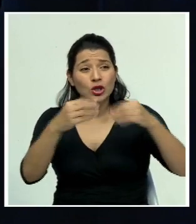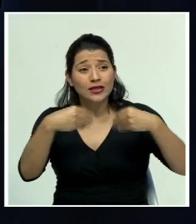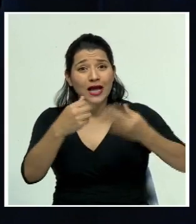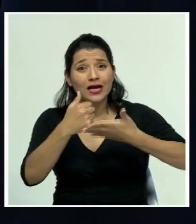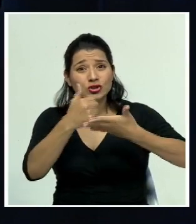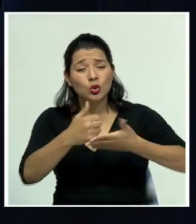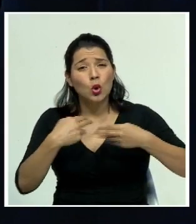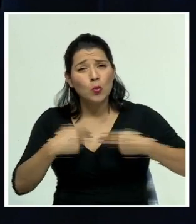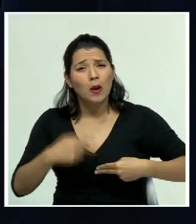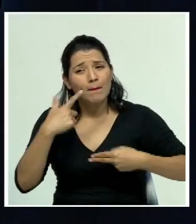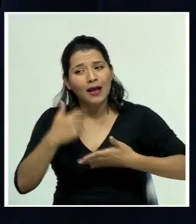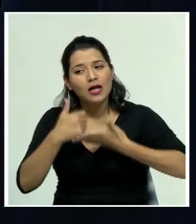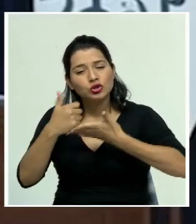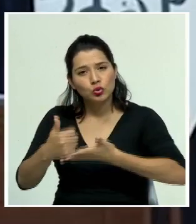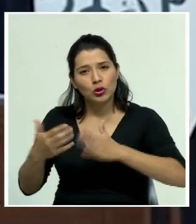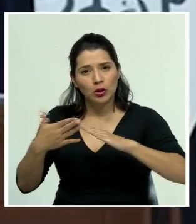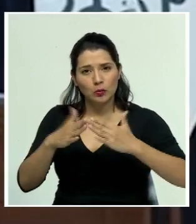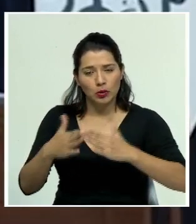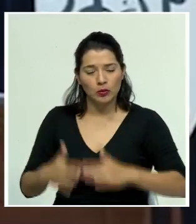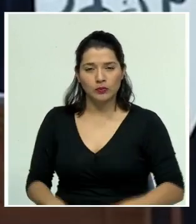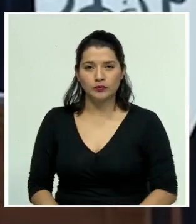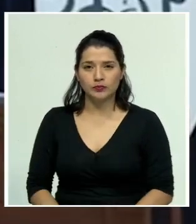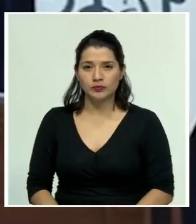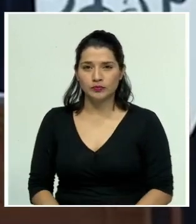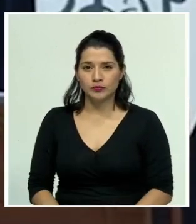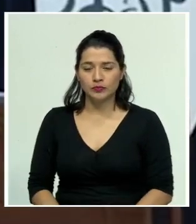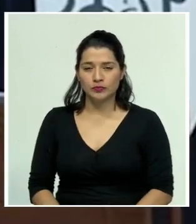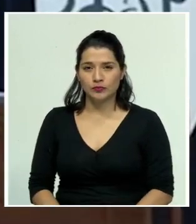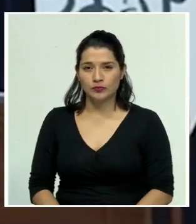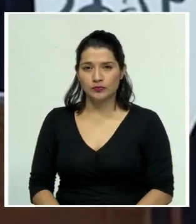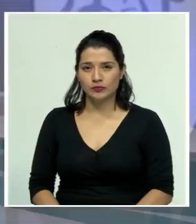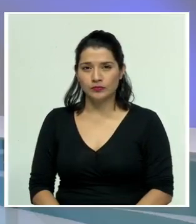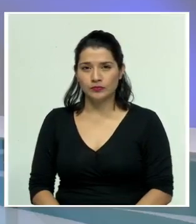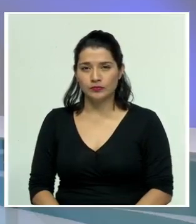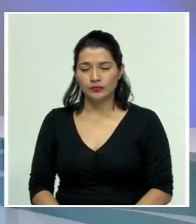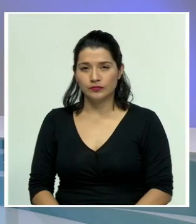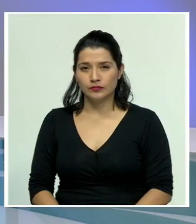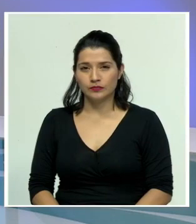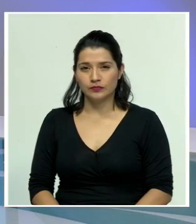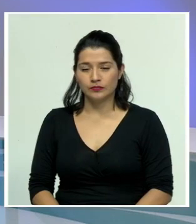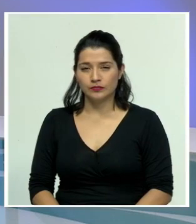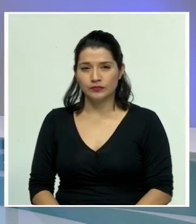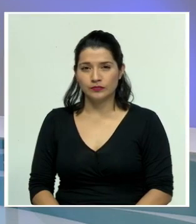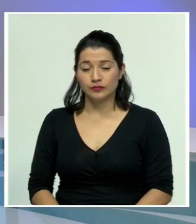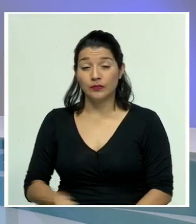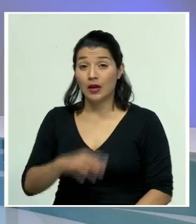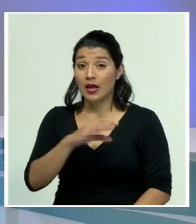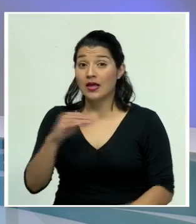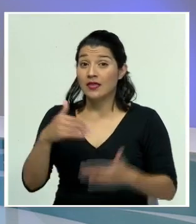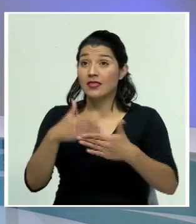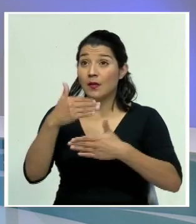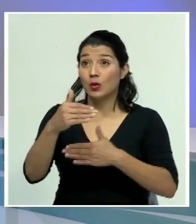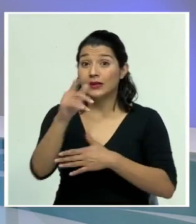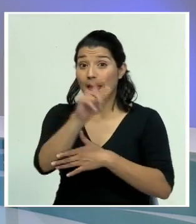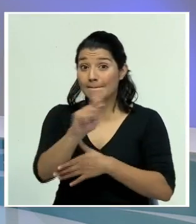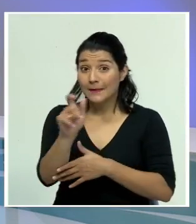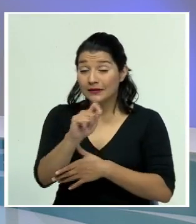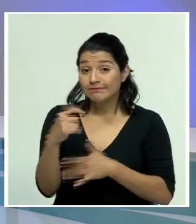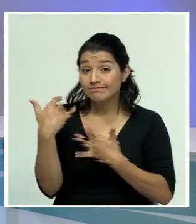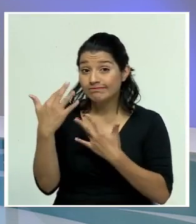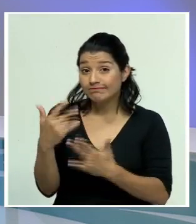para que ayuden al pueblo afgano. Y luego de meses de espera